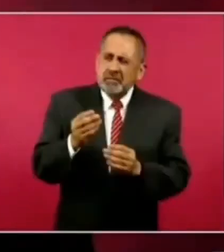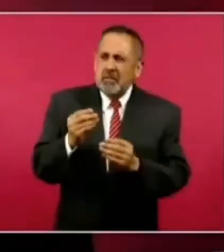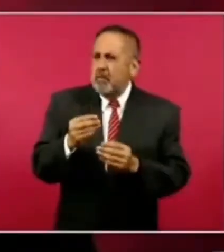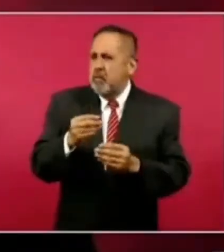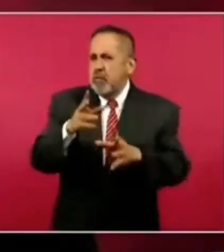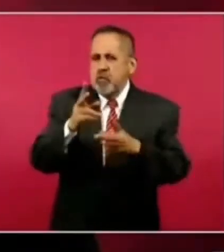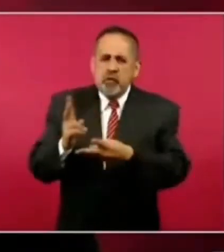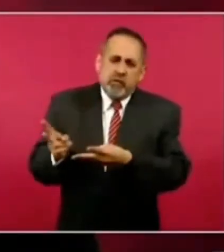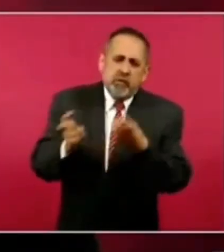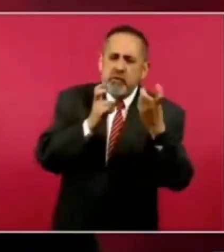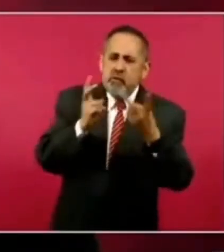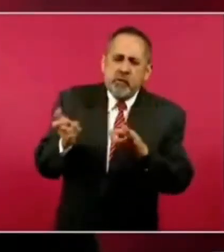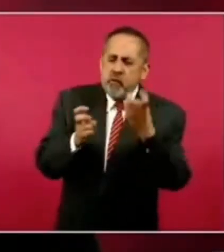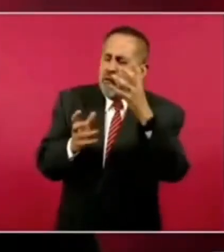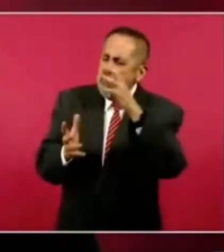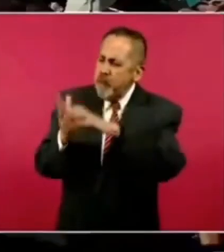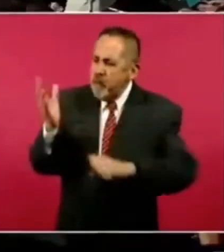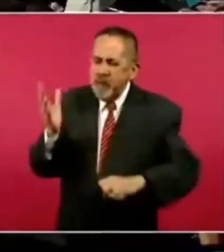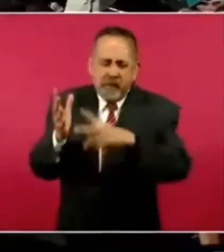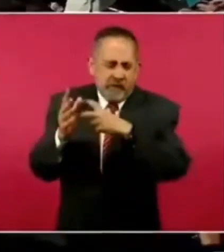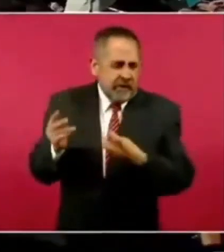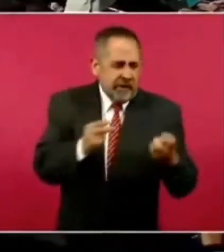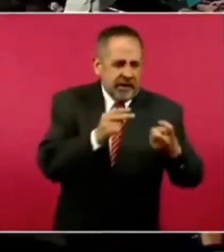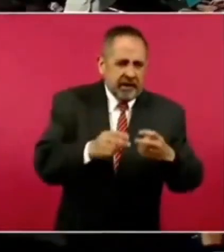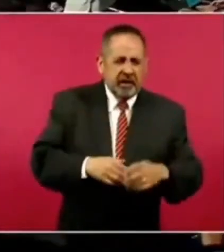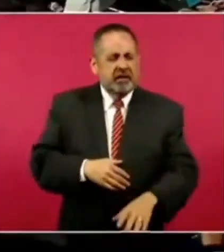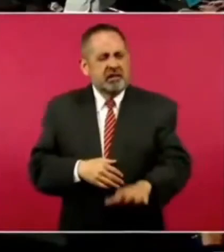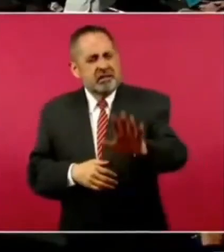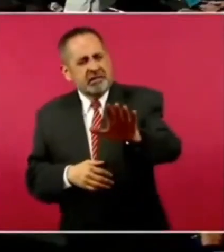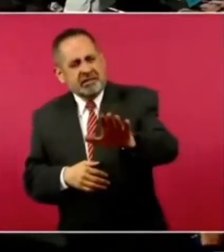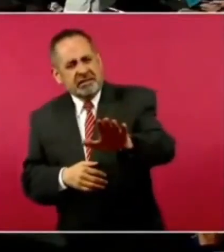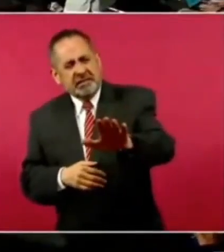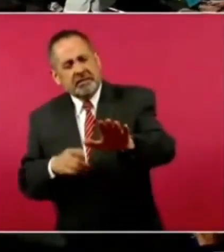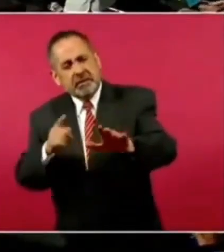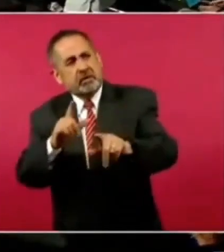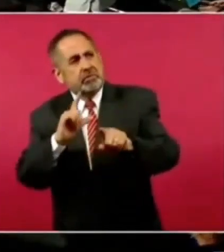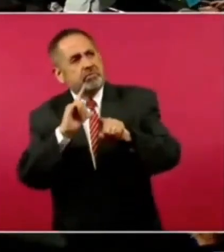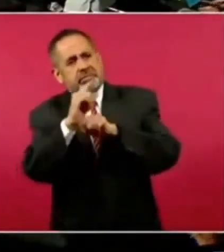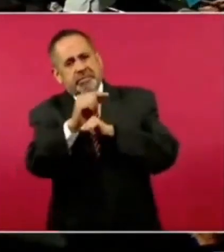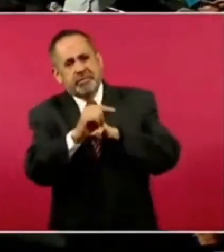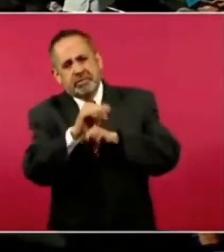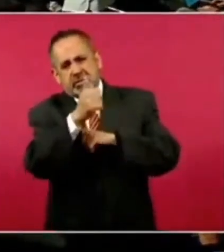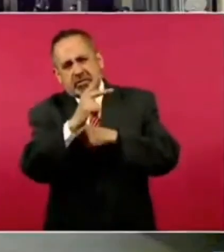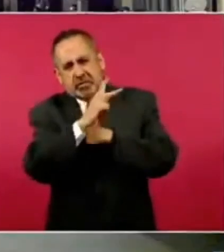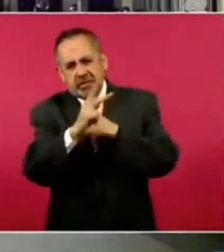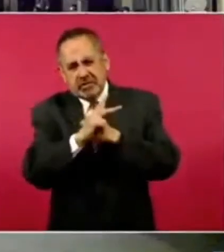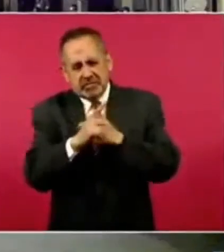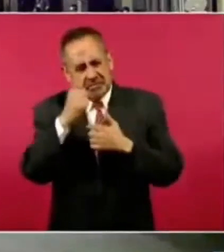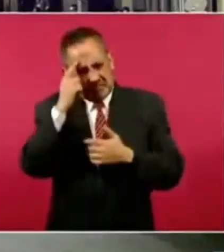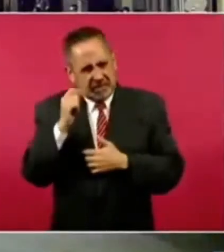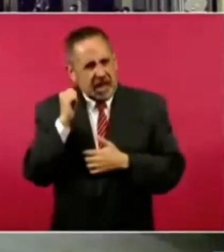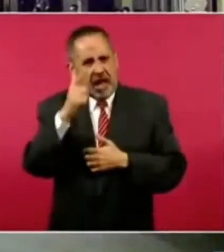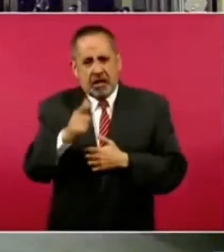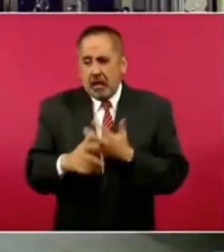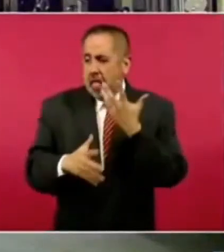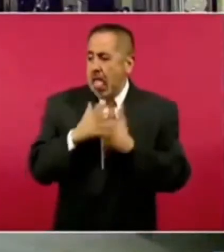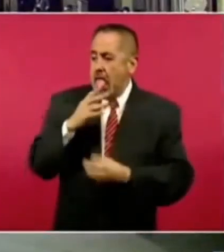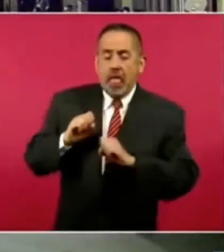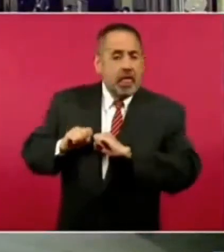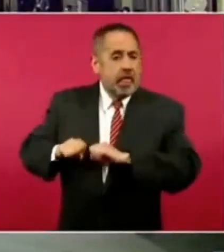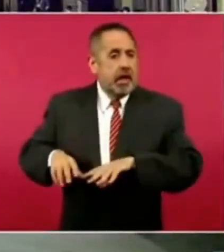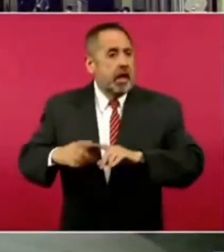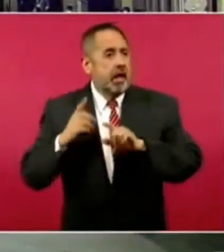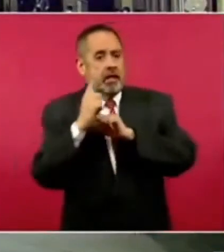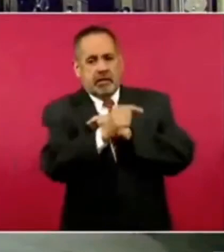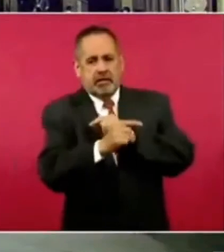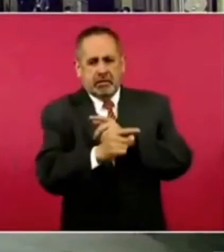lo que se robaban. Pero para usted el hecho de que estén fuera del país no es indicativo de que tengan alguna deuda o que sean perseguidos, como